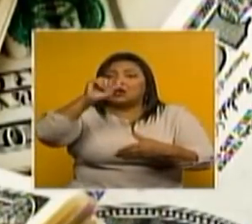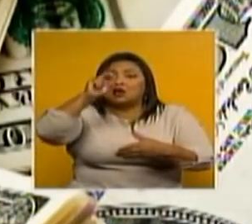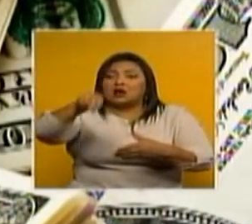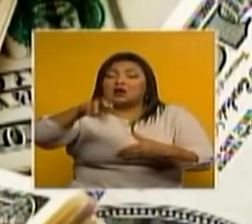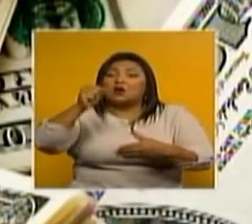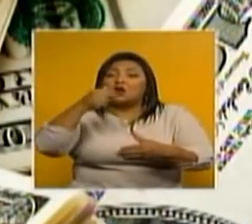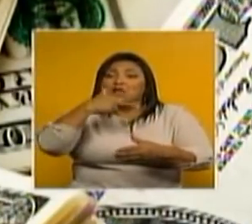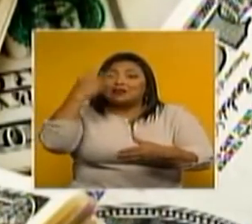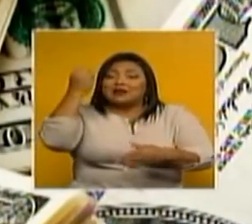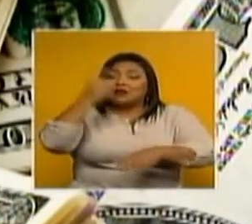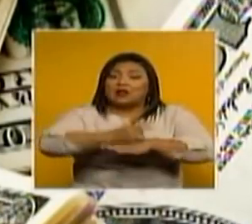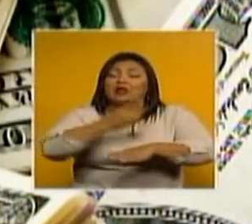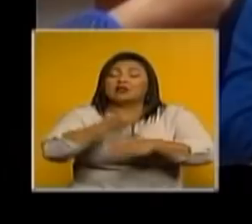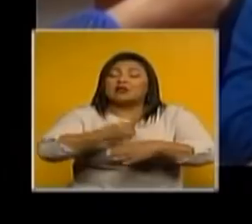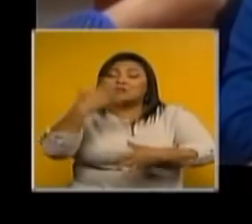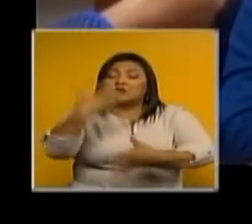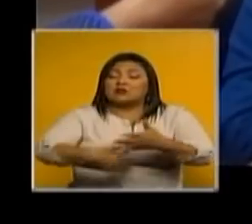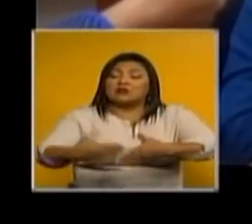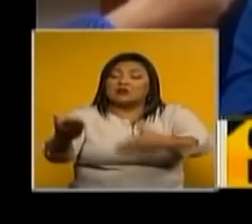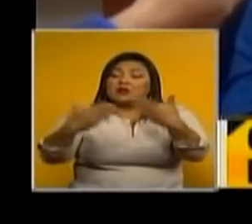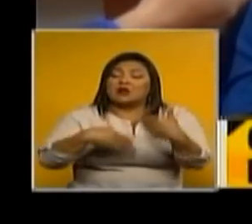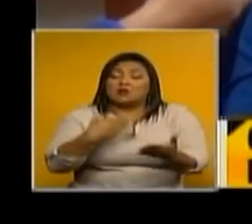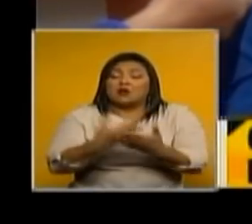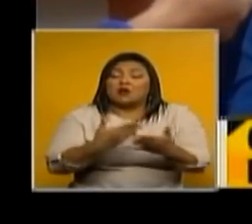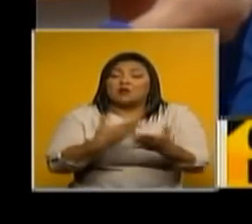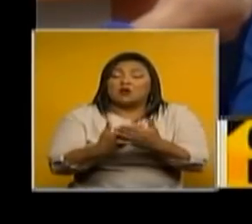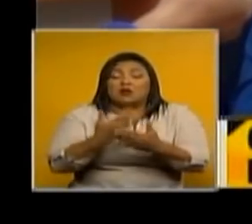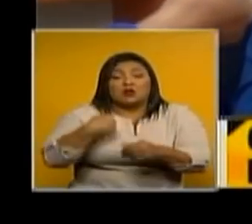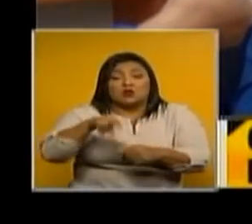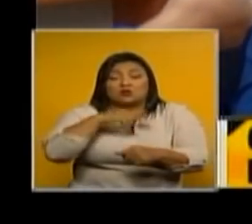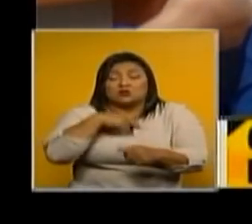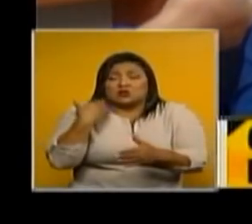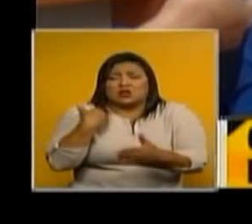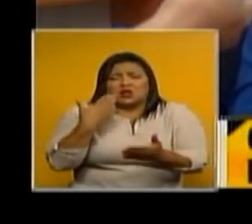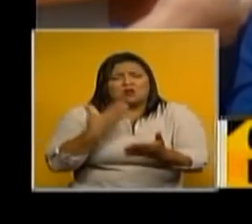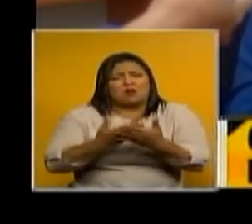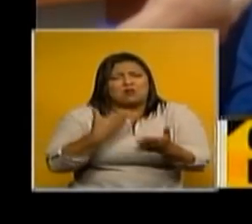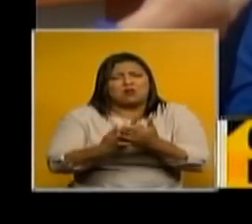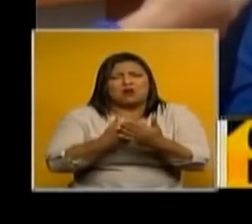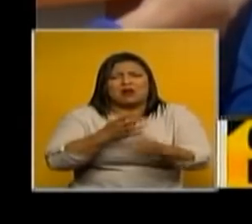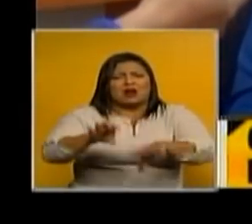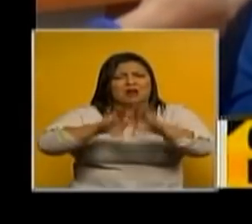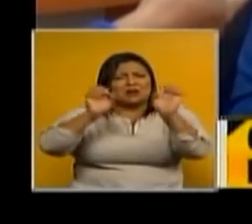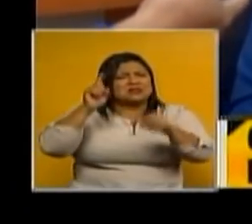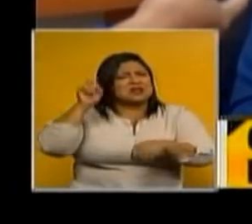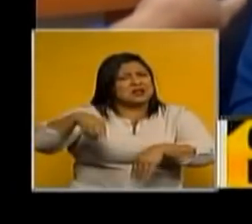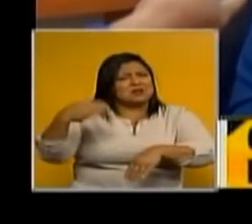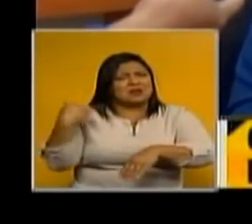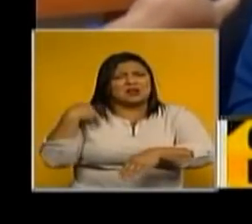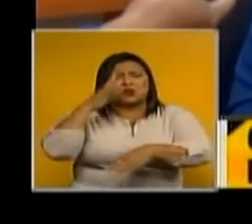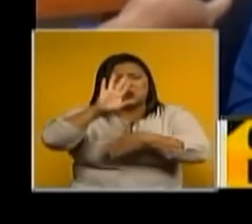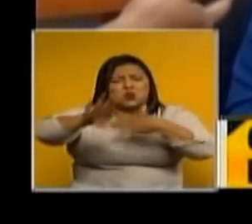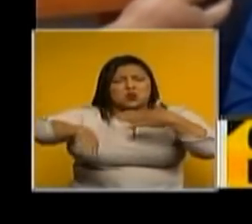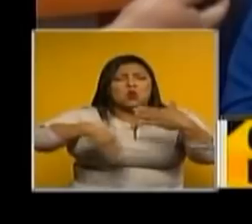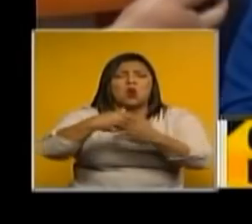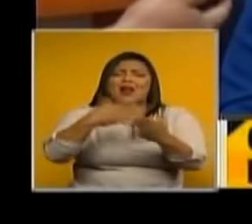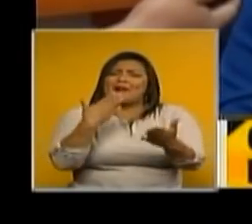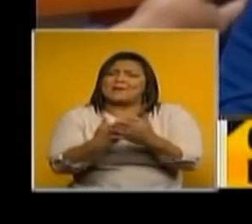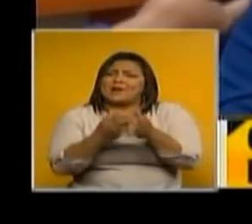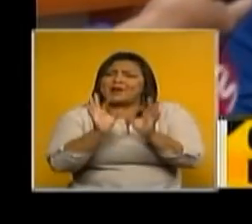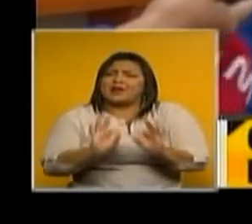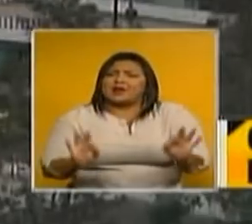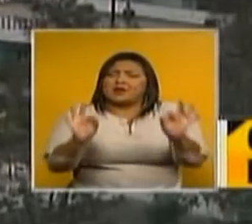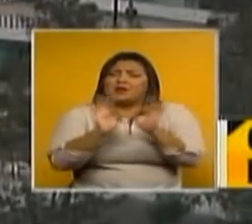30 días para descargo de pruebas. Nosotros tenemos todas nuestras pruebas, la empresa debe de tener todas las pruebas necesarias para